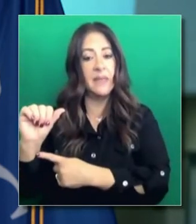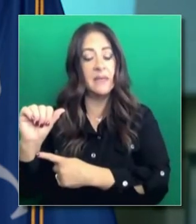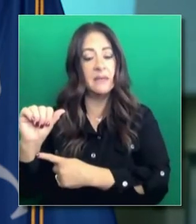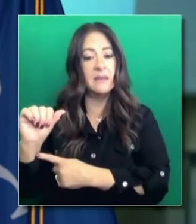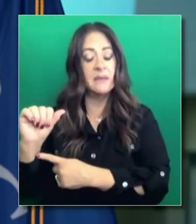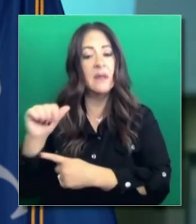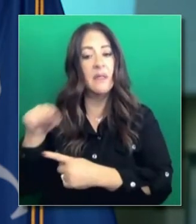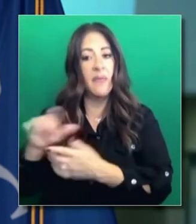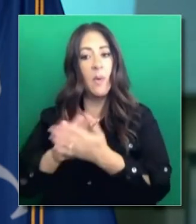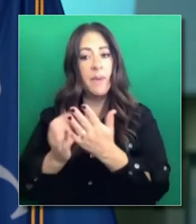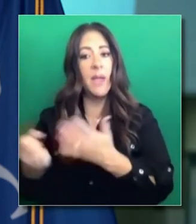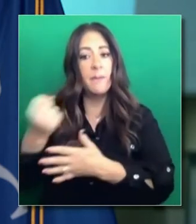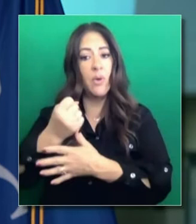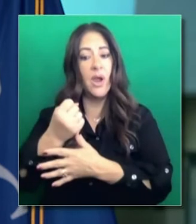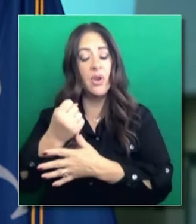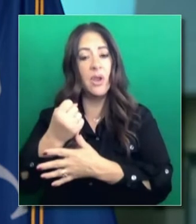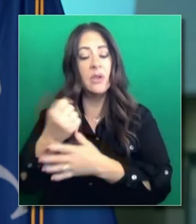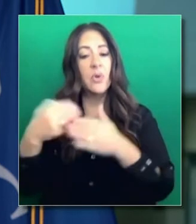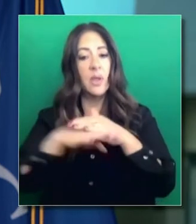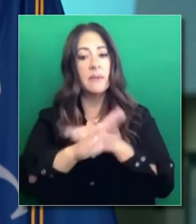jovencitos que tienen